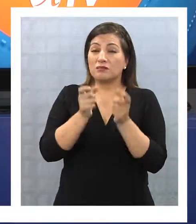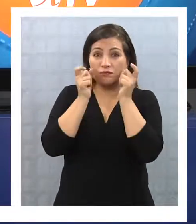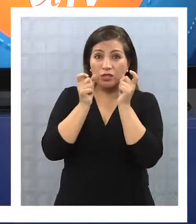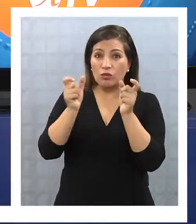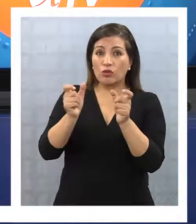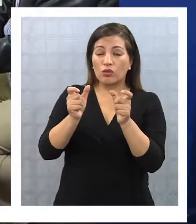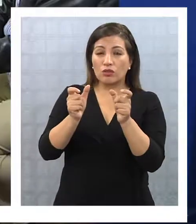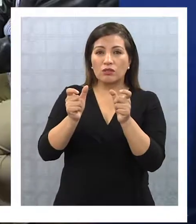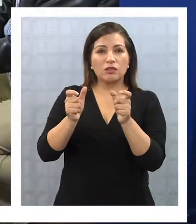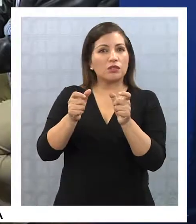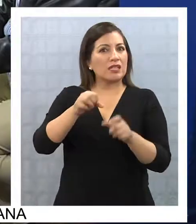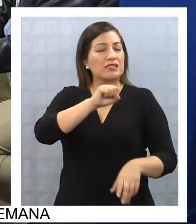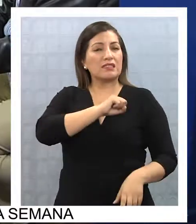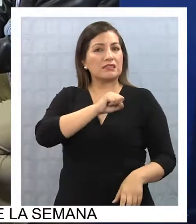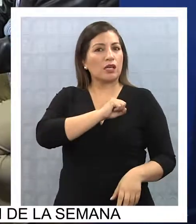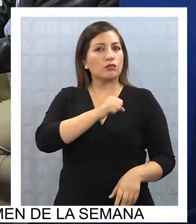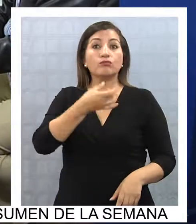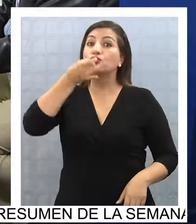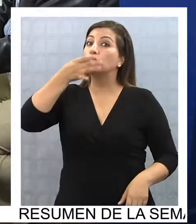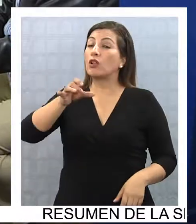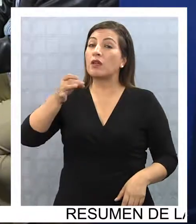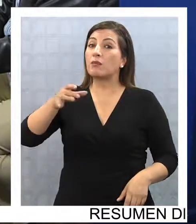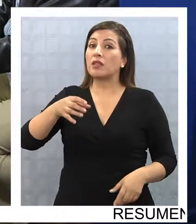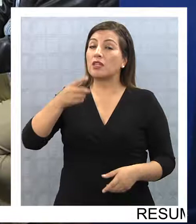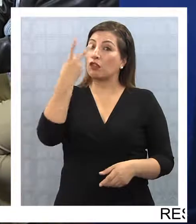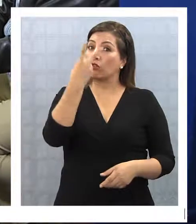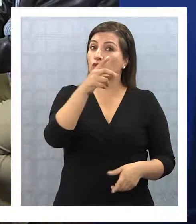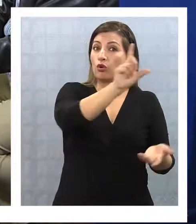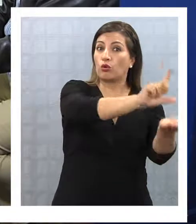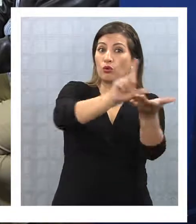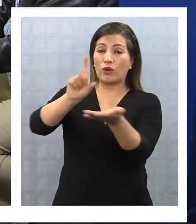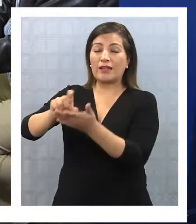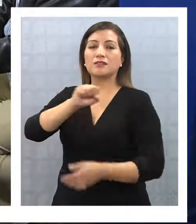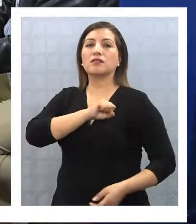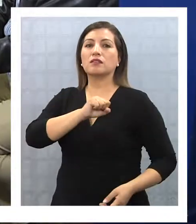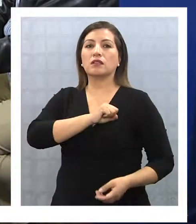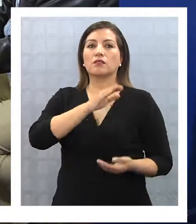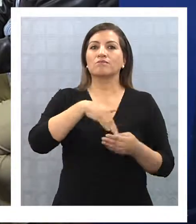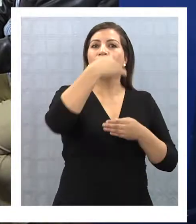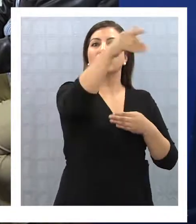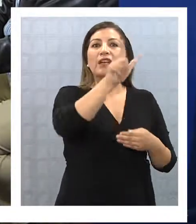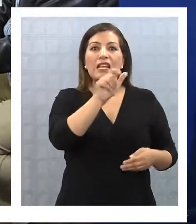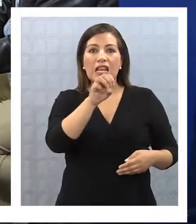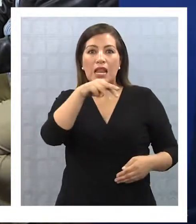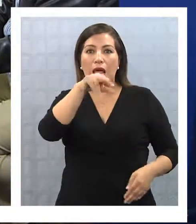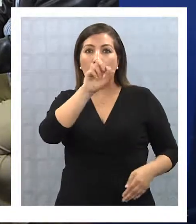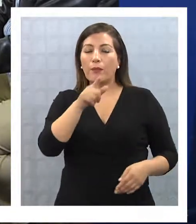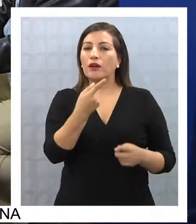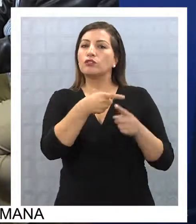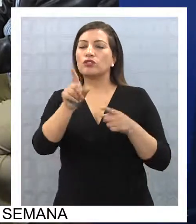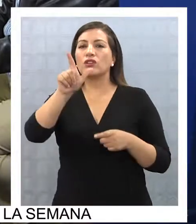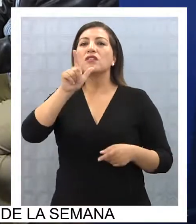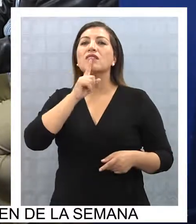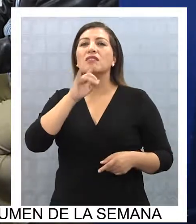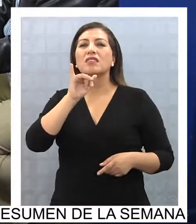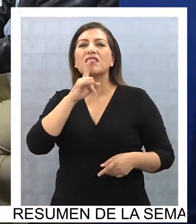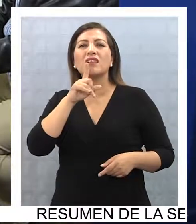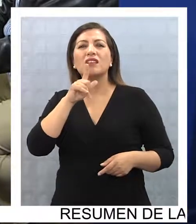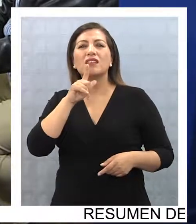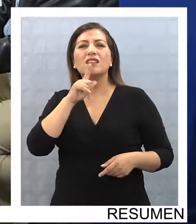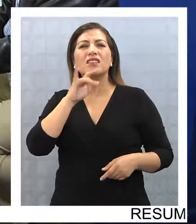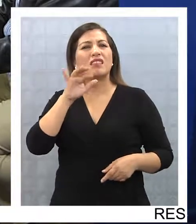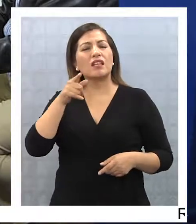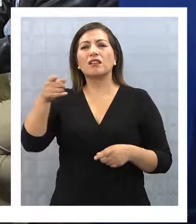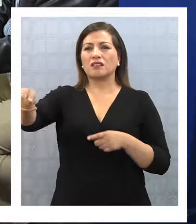del PRMS, solamente podría ser instalado en 2 zonas de la región metropolitana. Una era Lampa, el Noviciado, otra Tiltil, que se llama Los